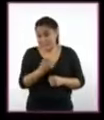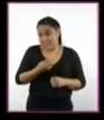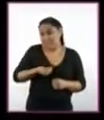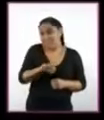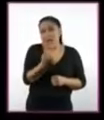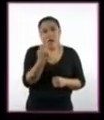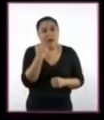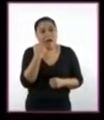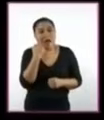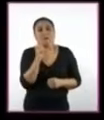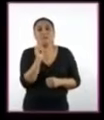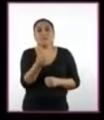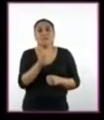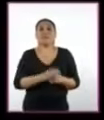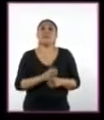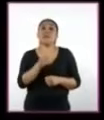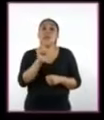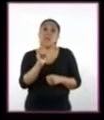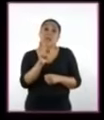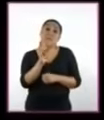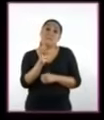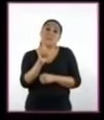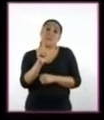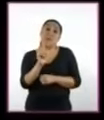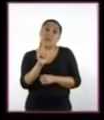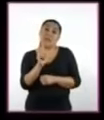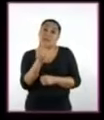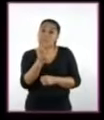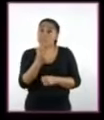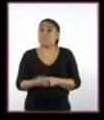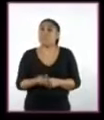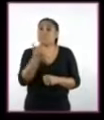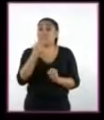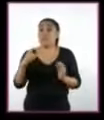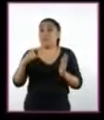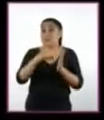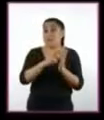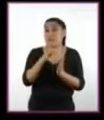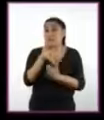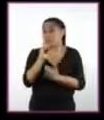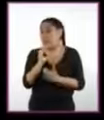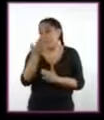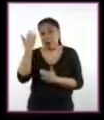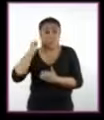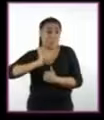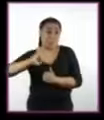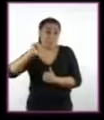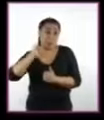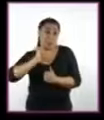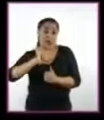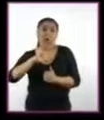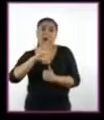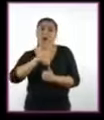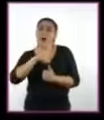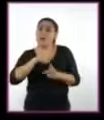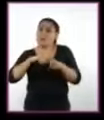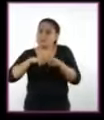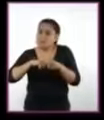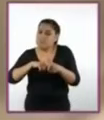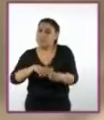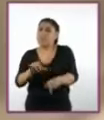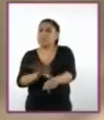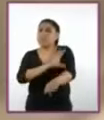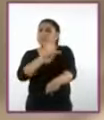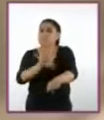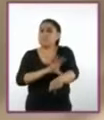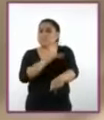famosamente conocido como la pila voltaica, la primera batería o pila en la historia en tener un flujo continuo de